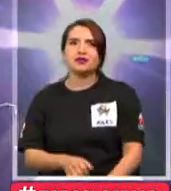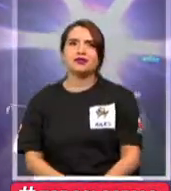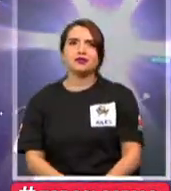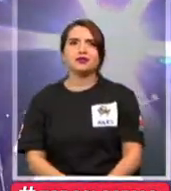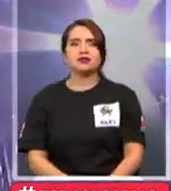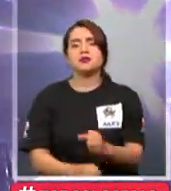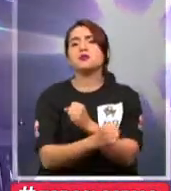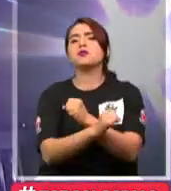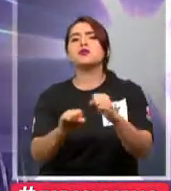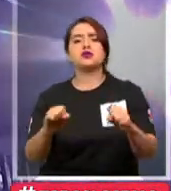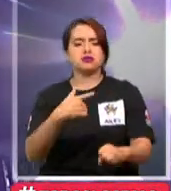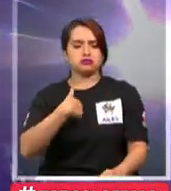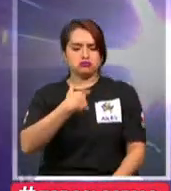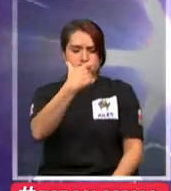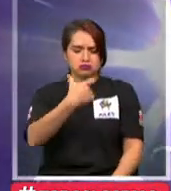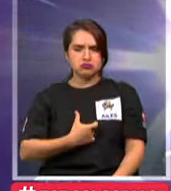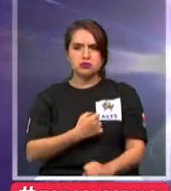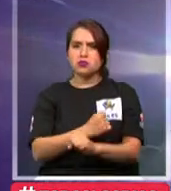puedo ser